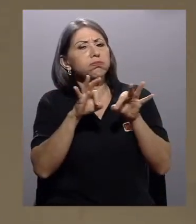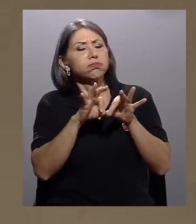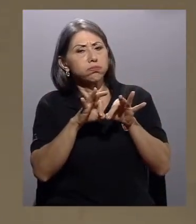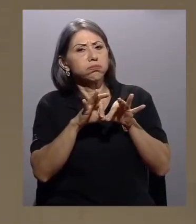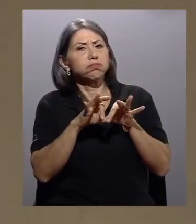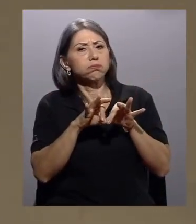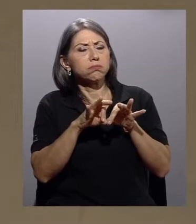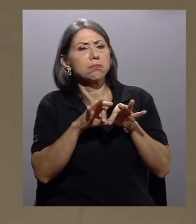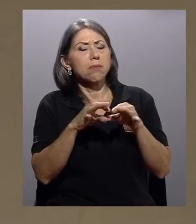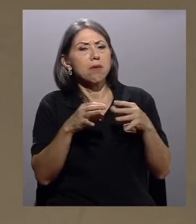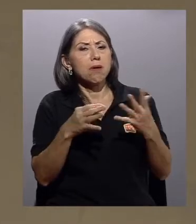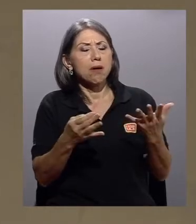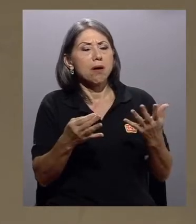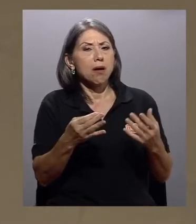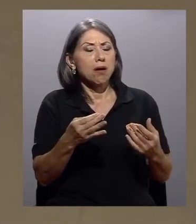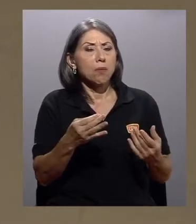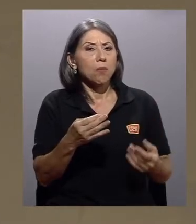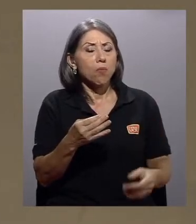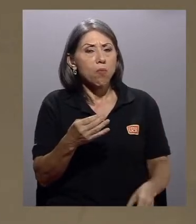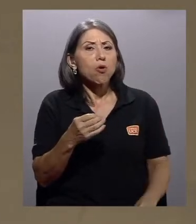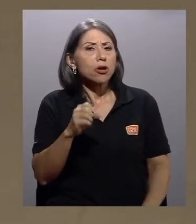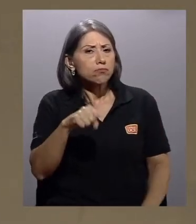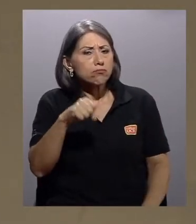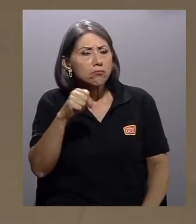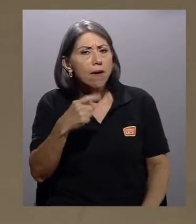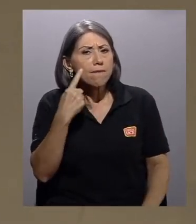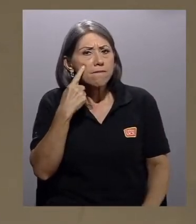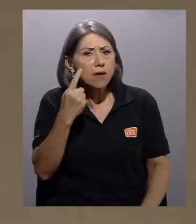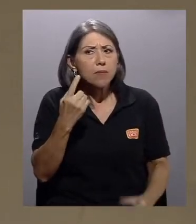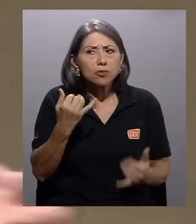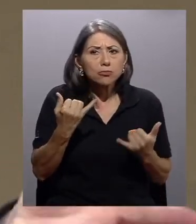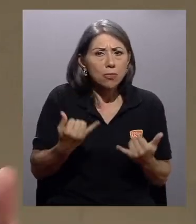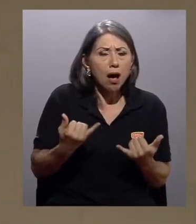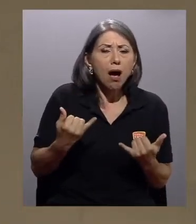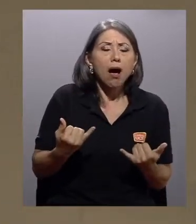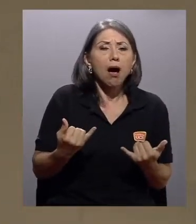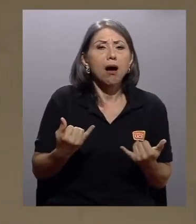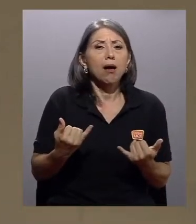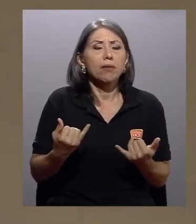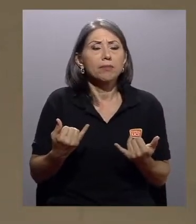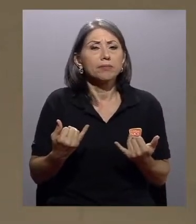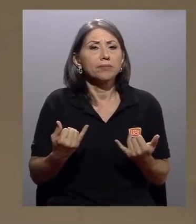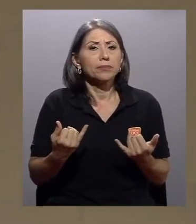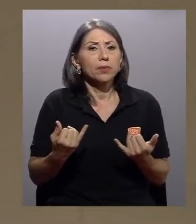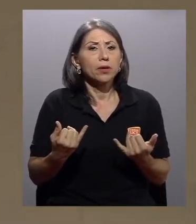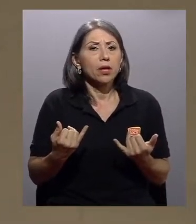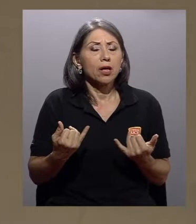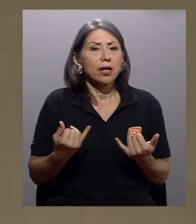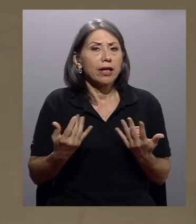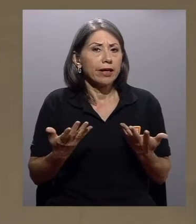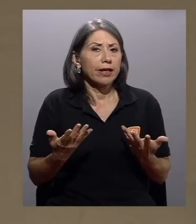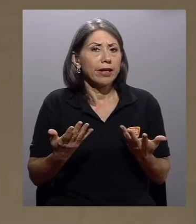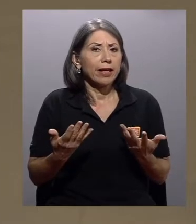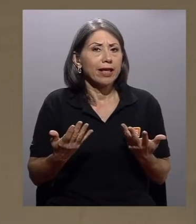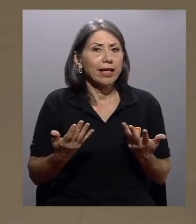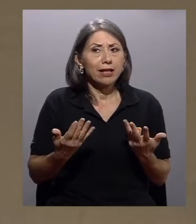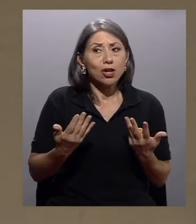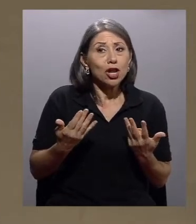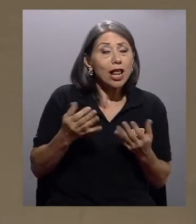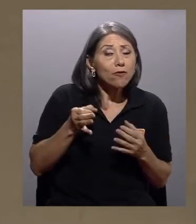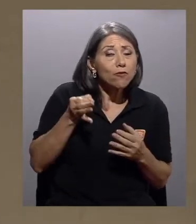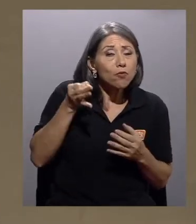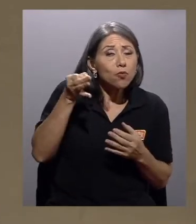Porque vemos, digamos, en efecto, una aceleración de un futuro